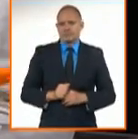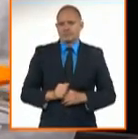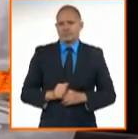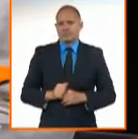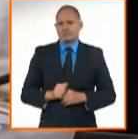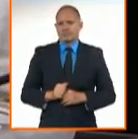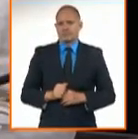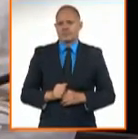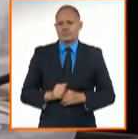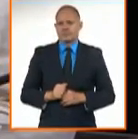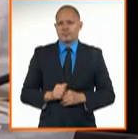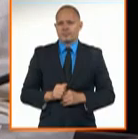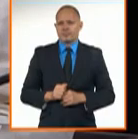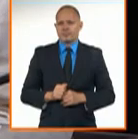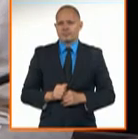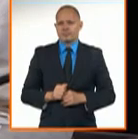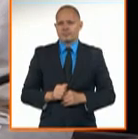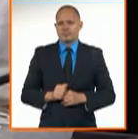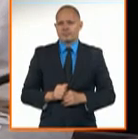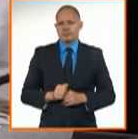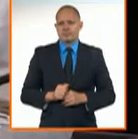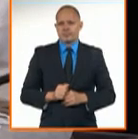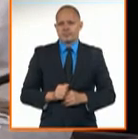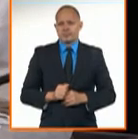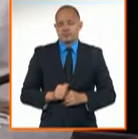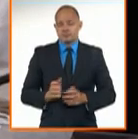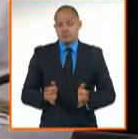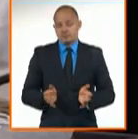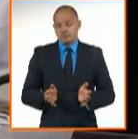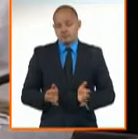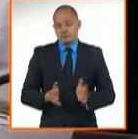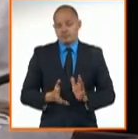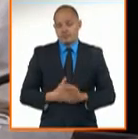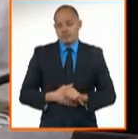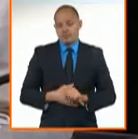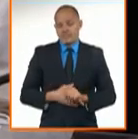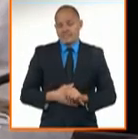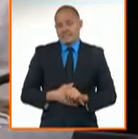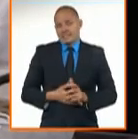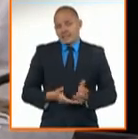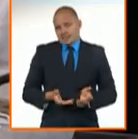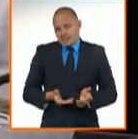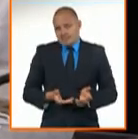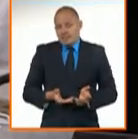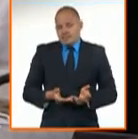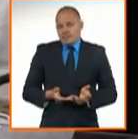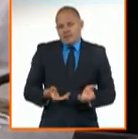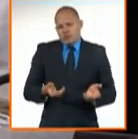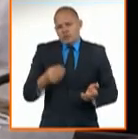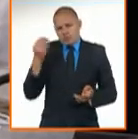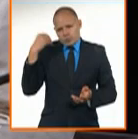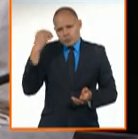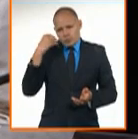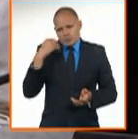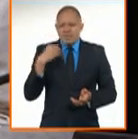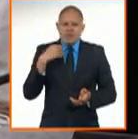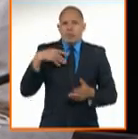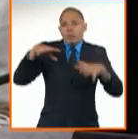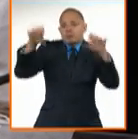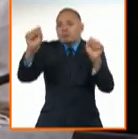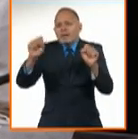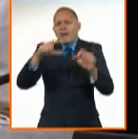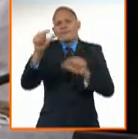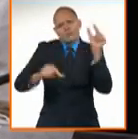indiscutiblemente el tema del apagón es algo no deseado en un centro del ético que se hace para